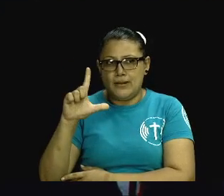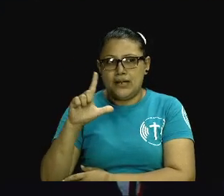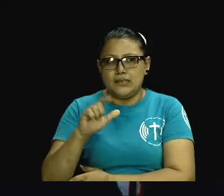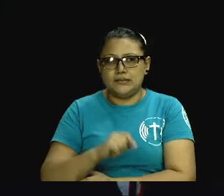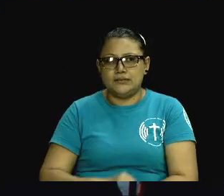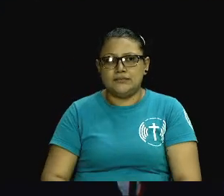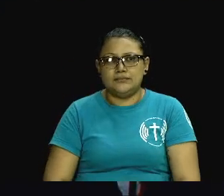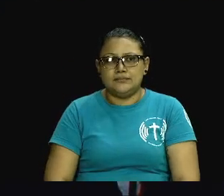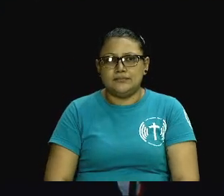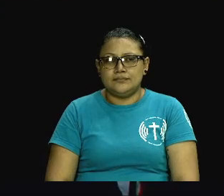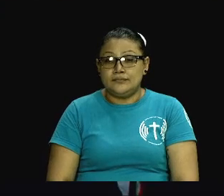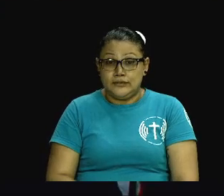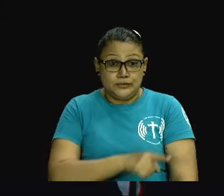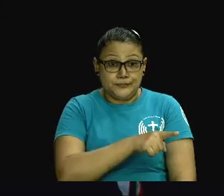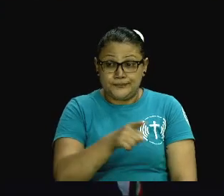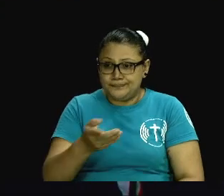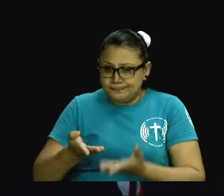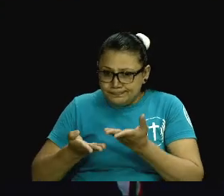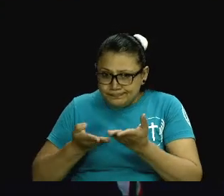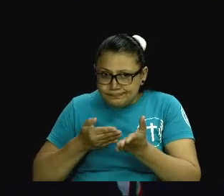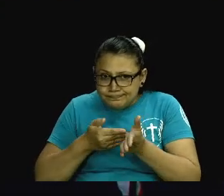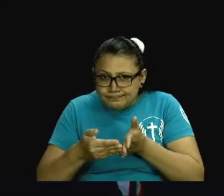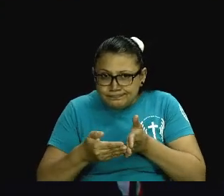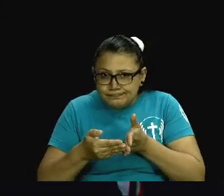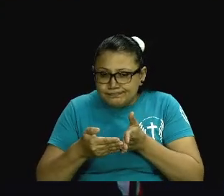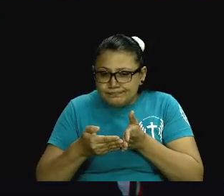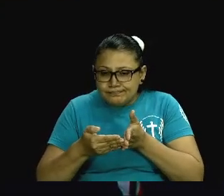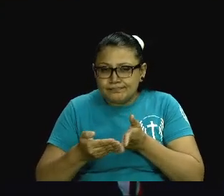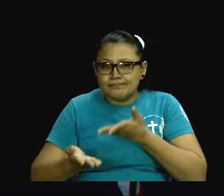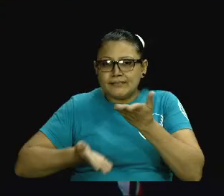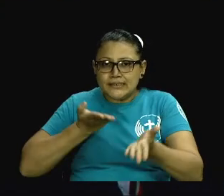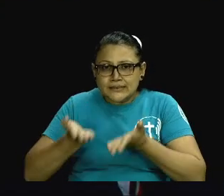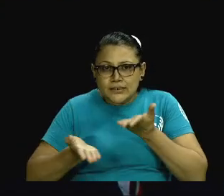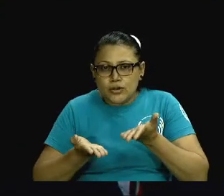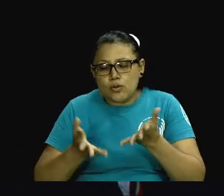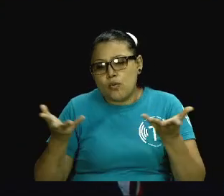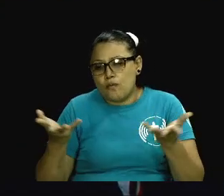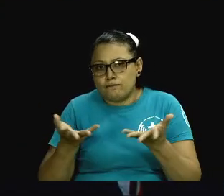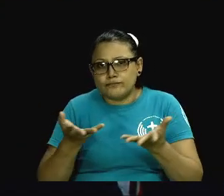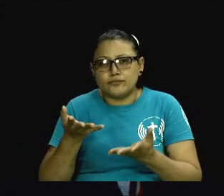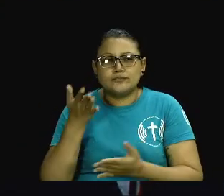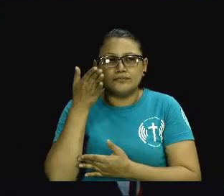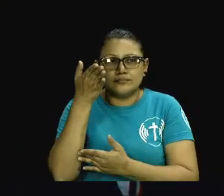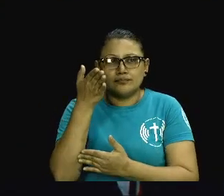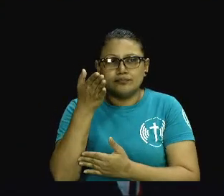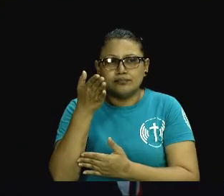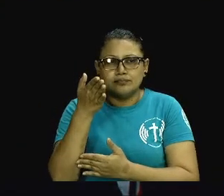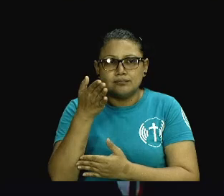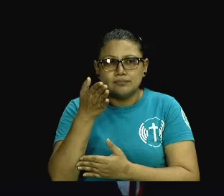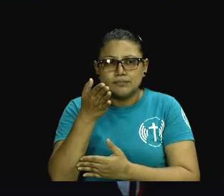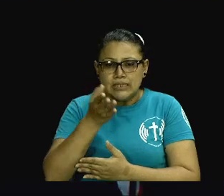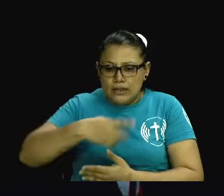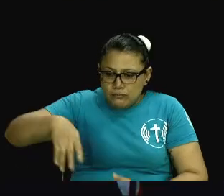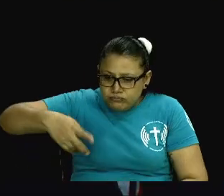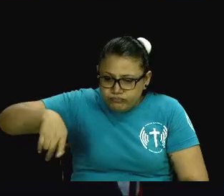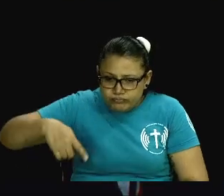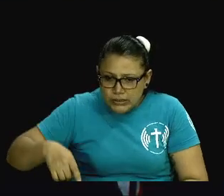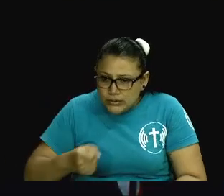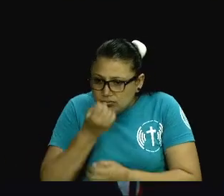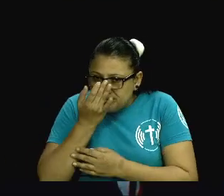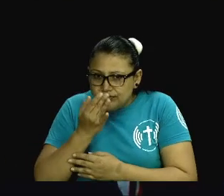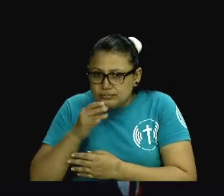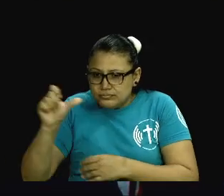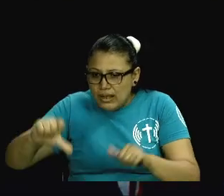y que cuando vas a comenzar un negocio un emprendedurismo o lo que vas a hacer en vez de ponerle esos cosas esos mejores